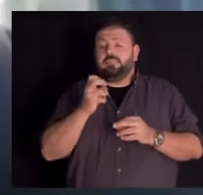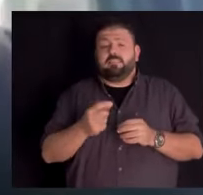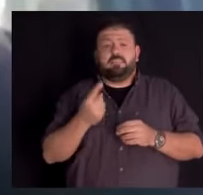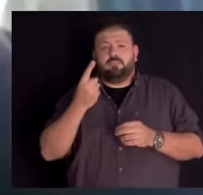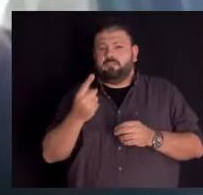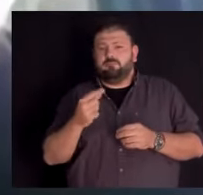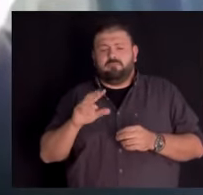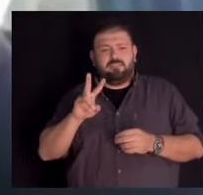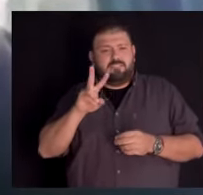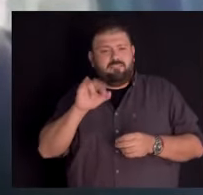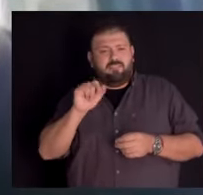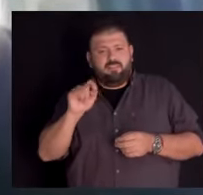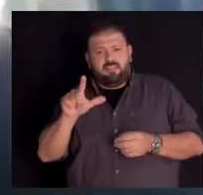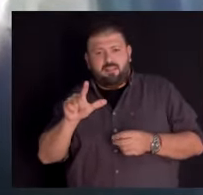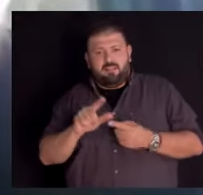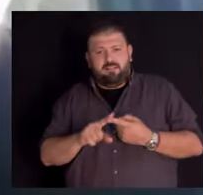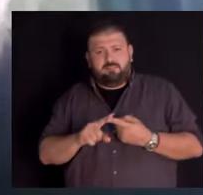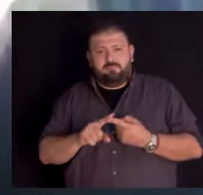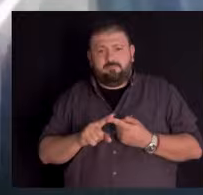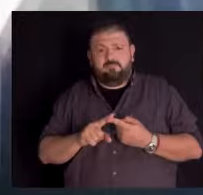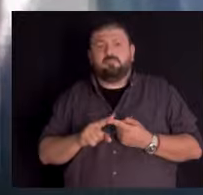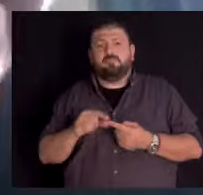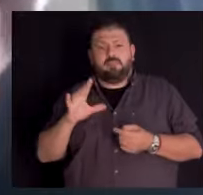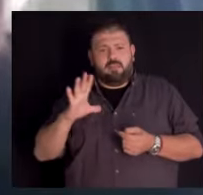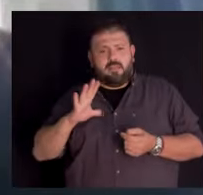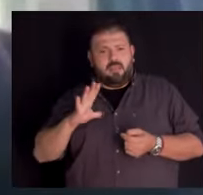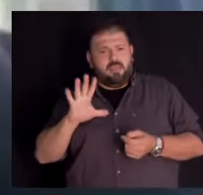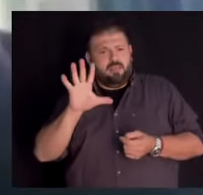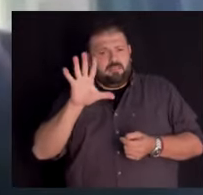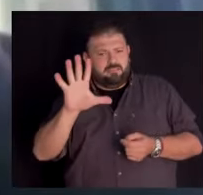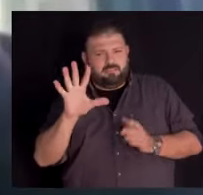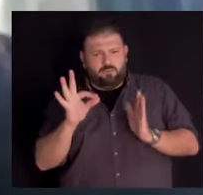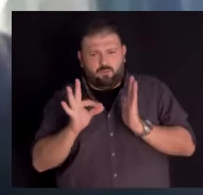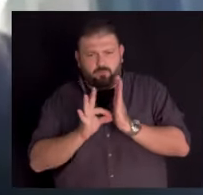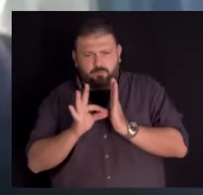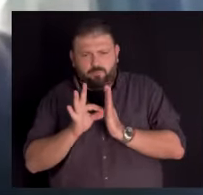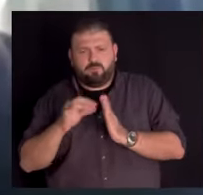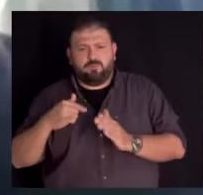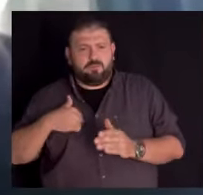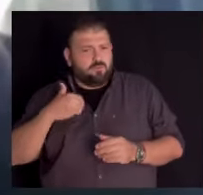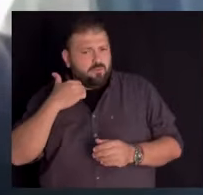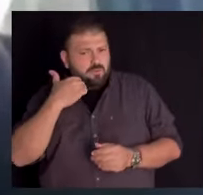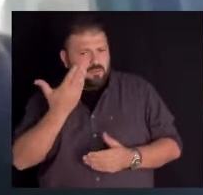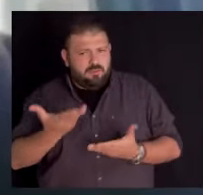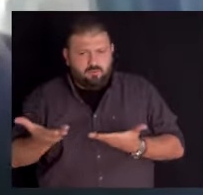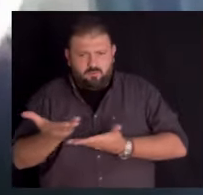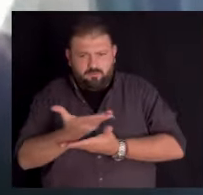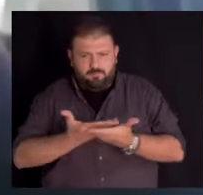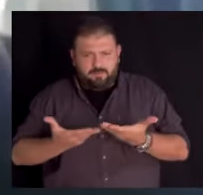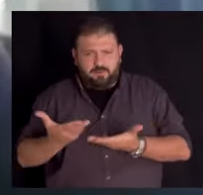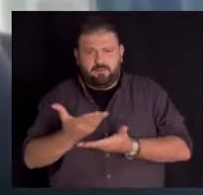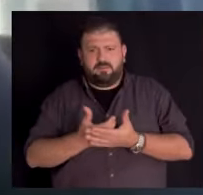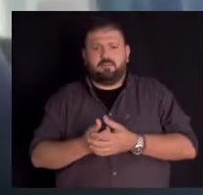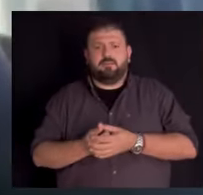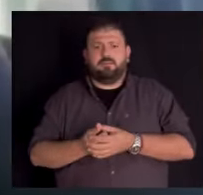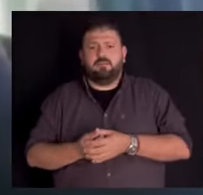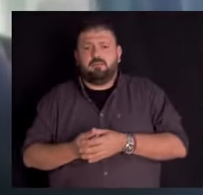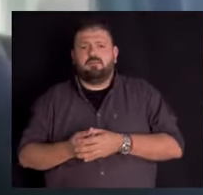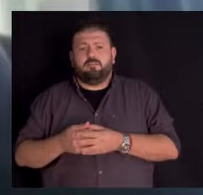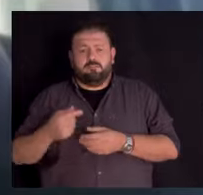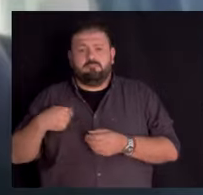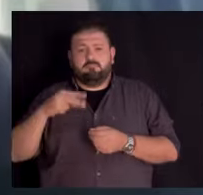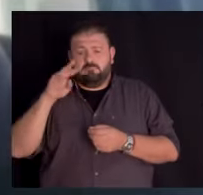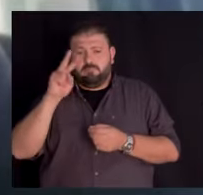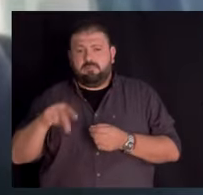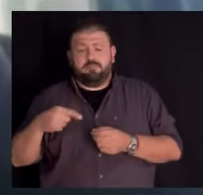es algo vital, ¿sí? Hay 5 puntos que les quiero compartir, que bueno, yo los he ocupado mucho,